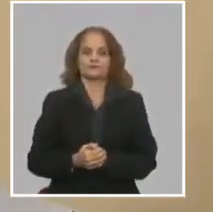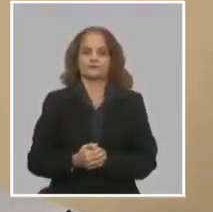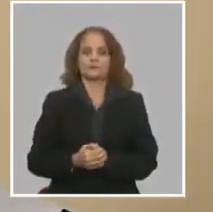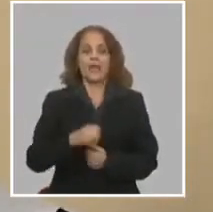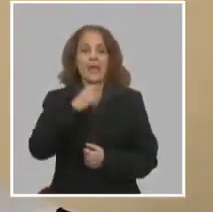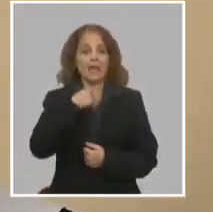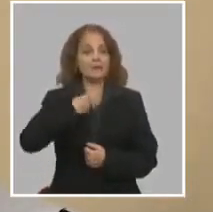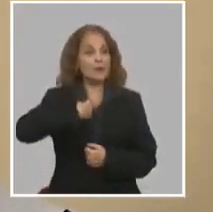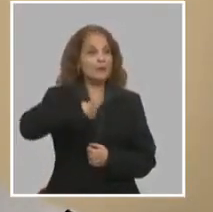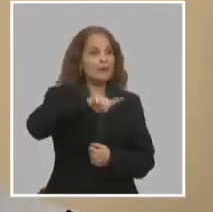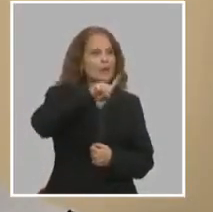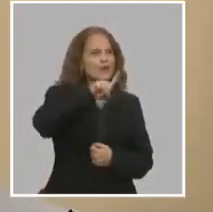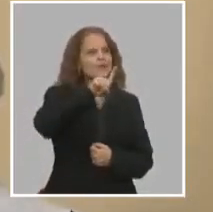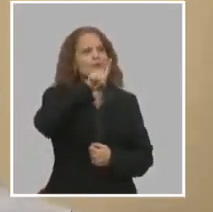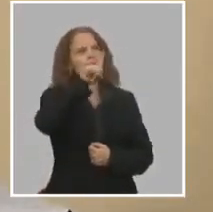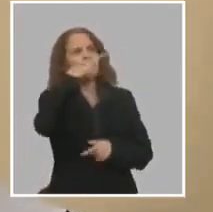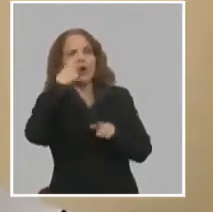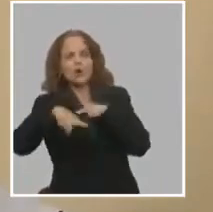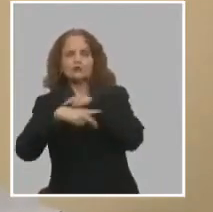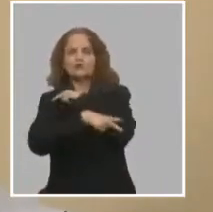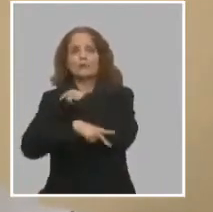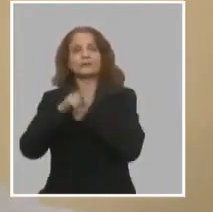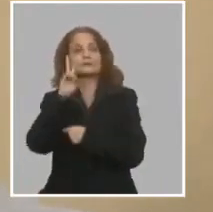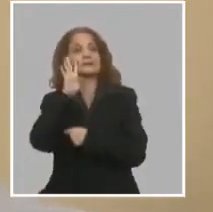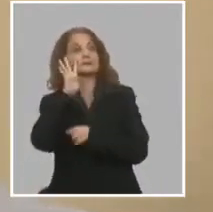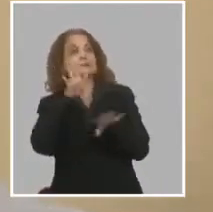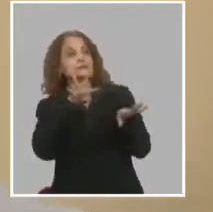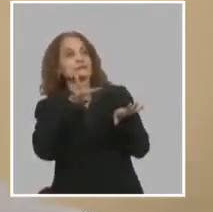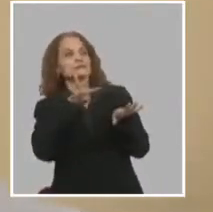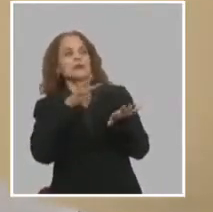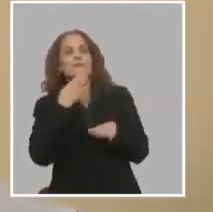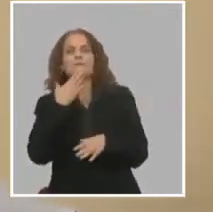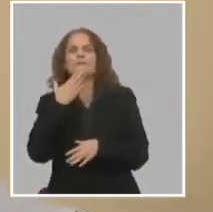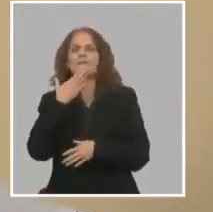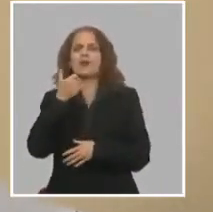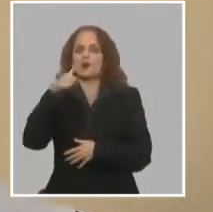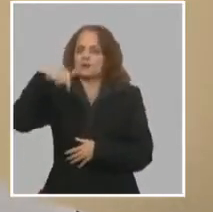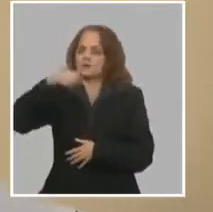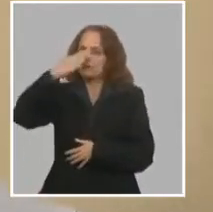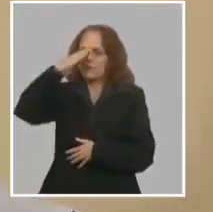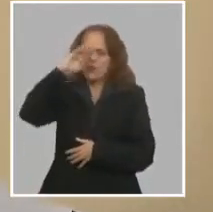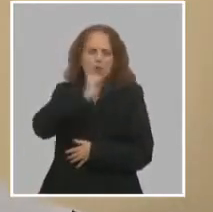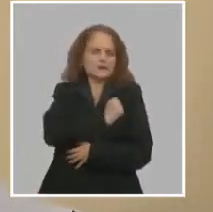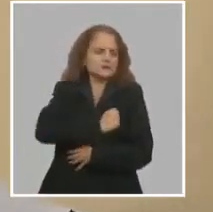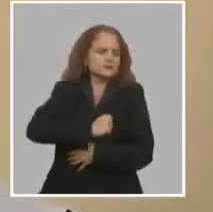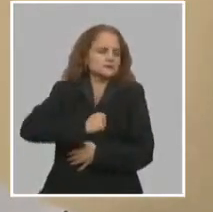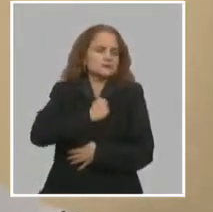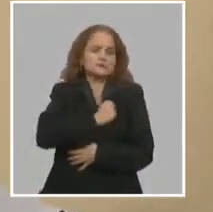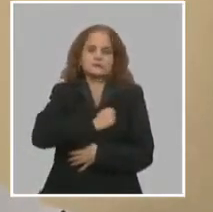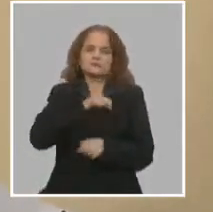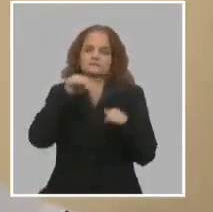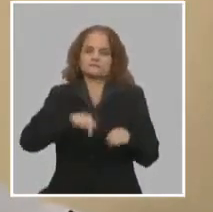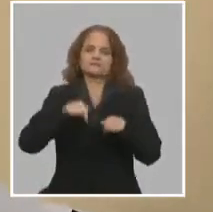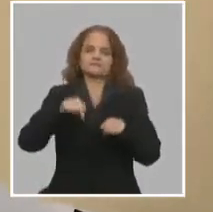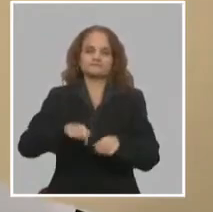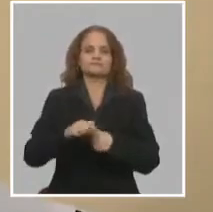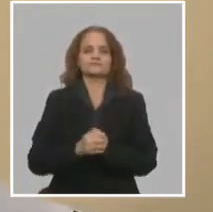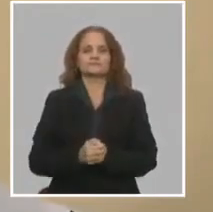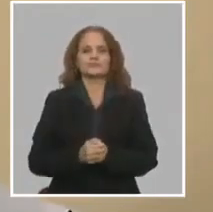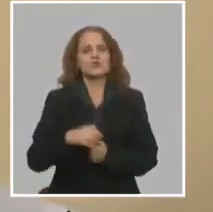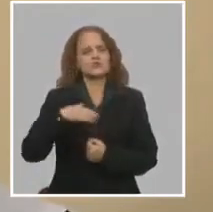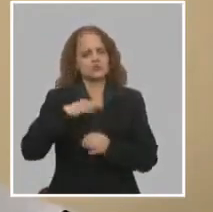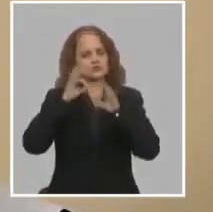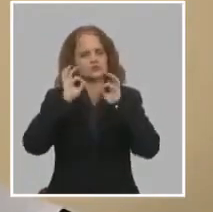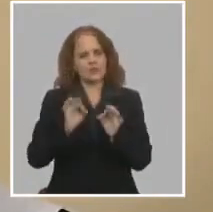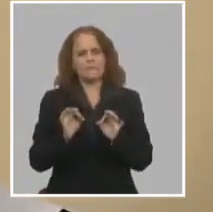las situaciones de los otros países, cada día quiero más lo que tengo aquí en mi país. Yo eso es lo que le transmito siempre al resto